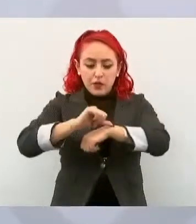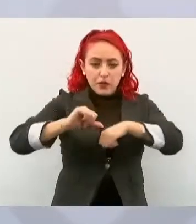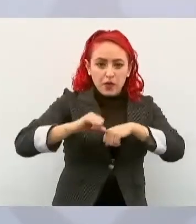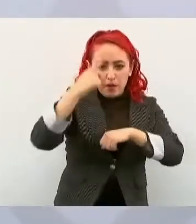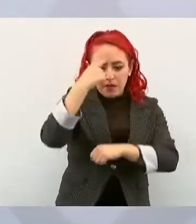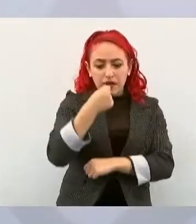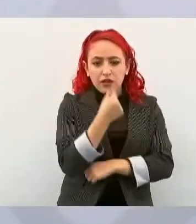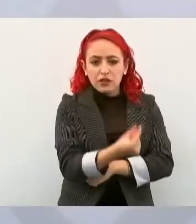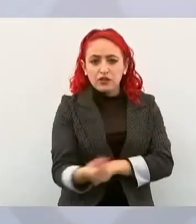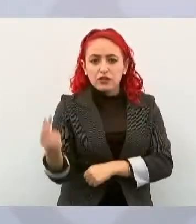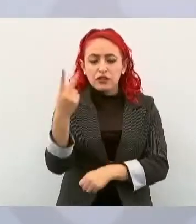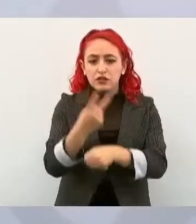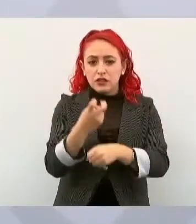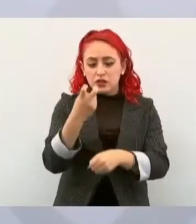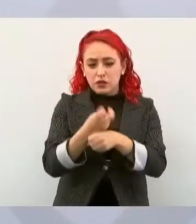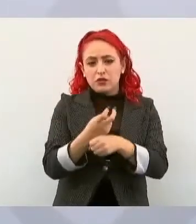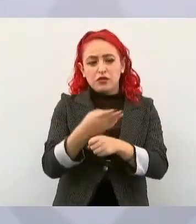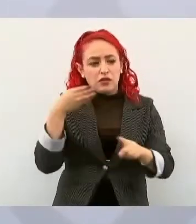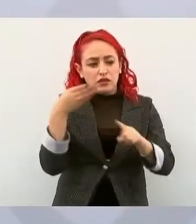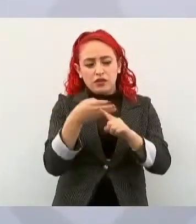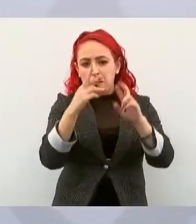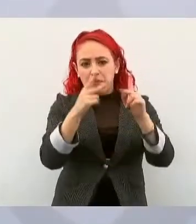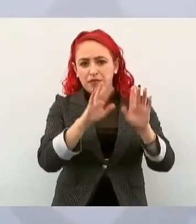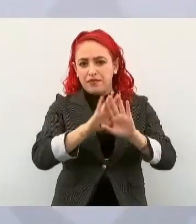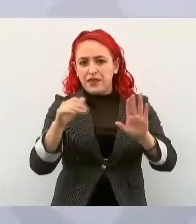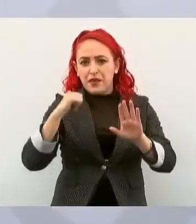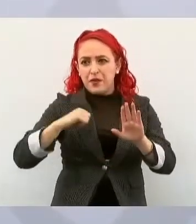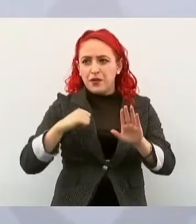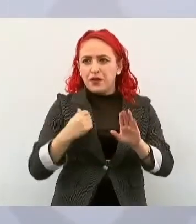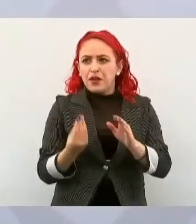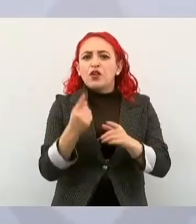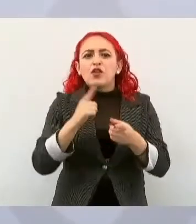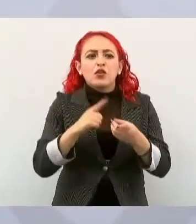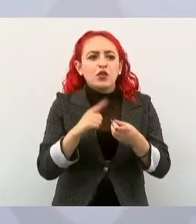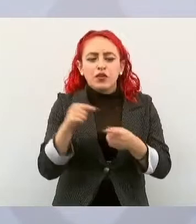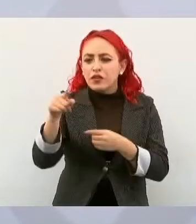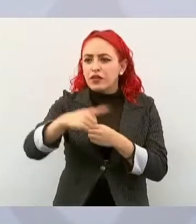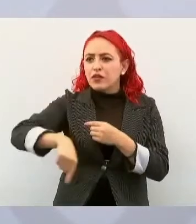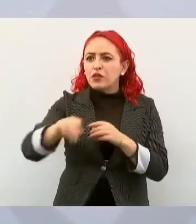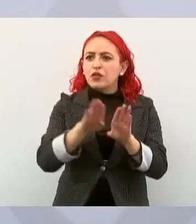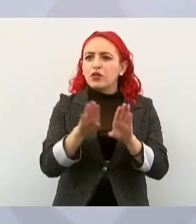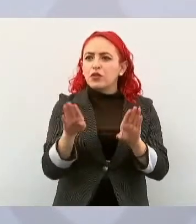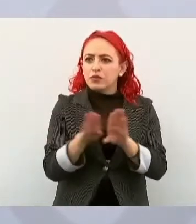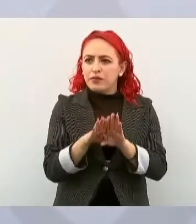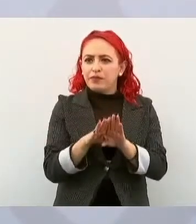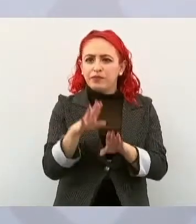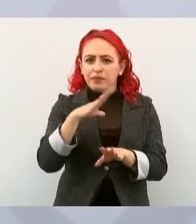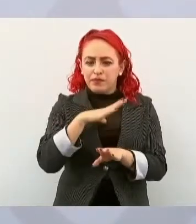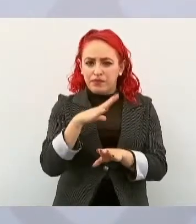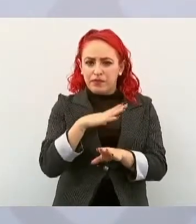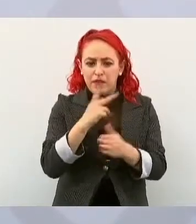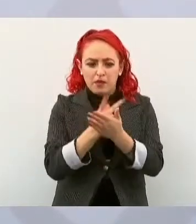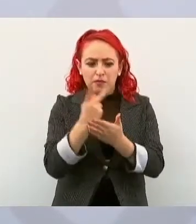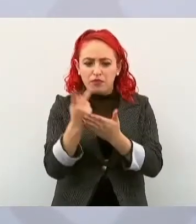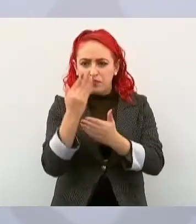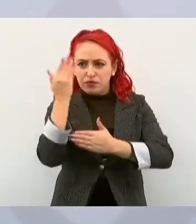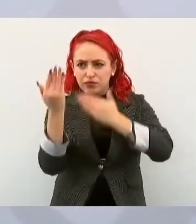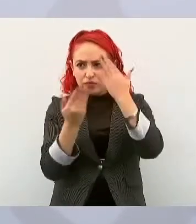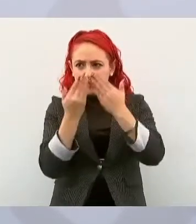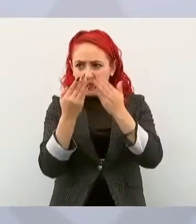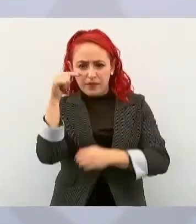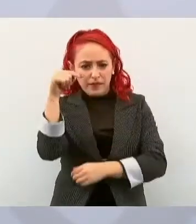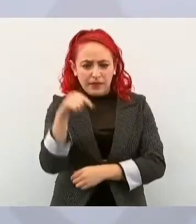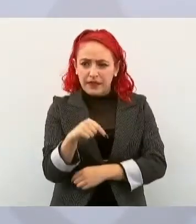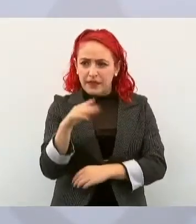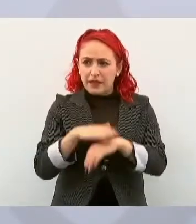pediátrica. Segundo paradigma que se rompe. ¿En dónde a este nivel, o como le llamemos, hay posgrado? Aquí lo hay